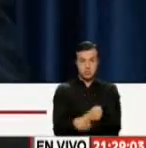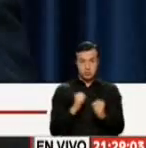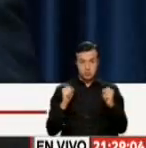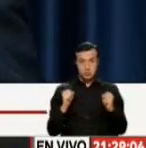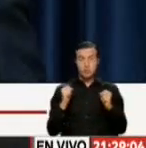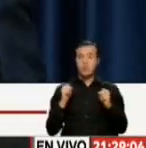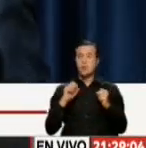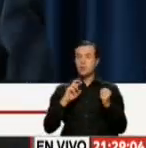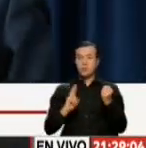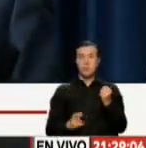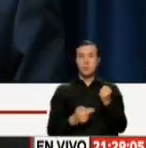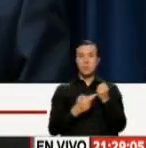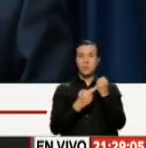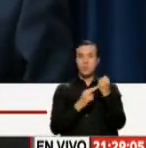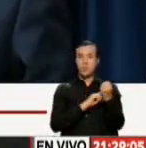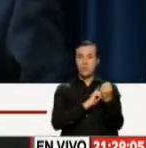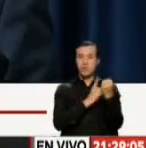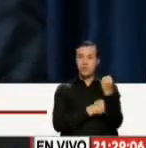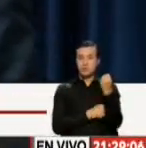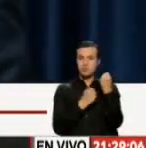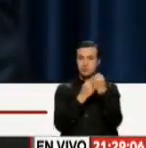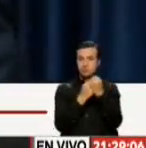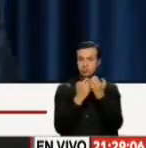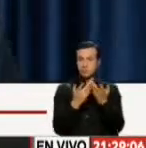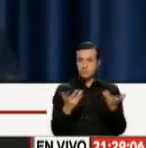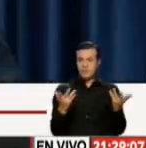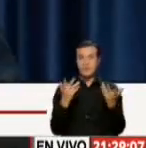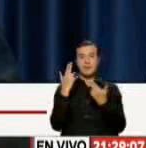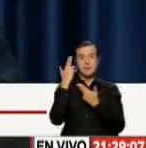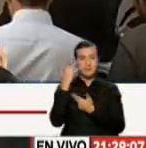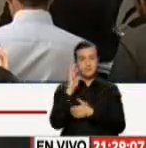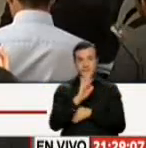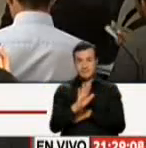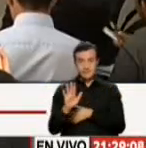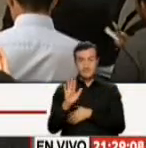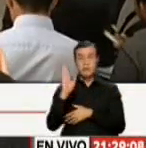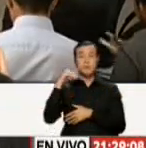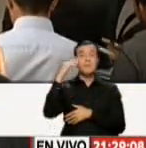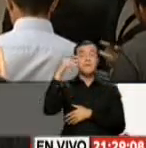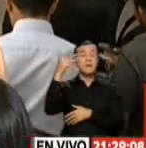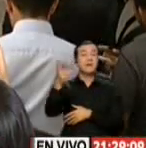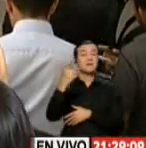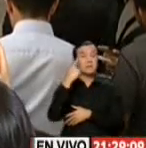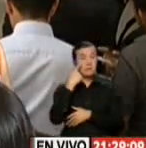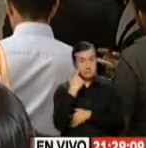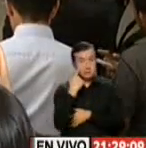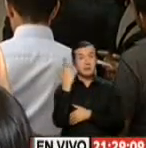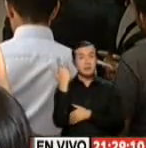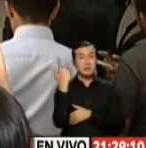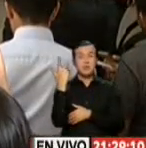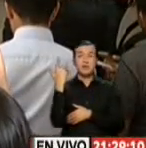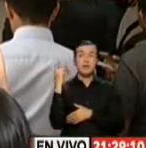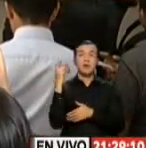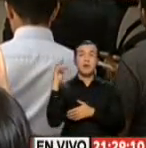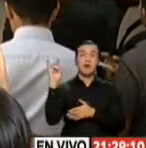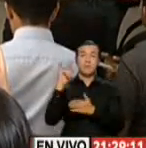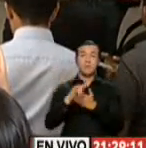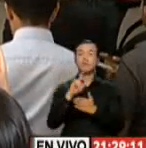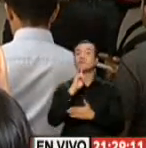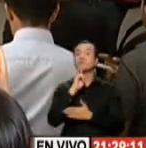de fortalecer la capacidad operativa de las Fuerzas Armadas. En los próximos días también se prevé la llegada al Ecuador de un avión